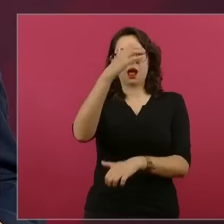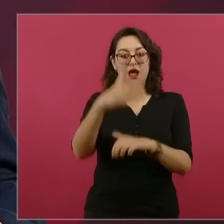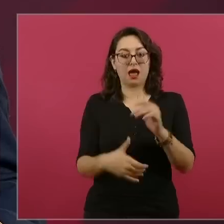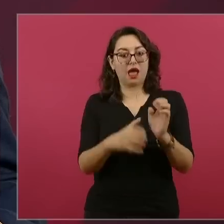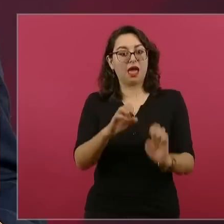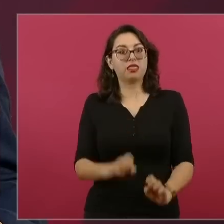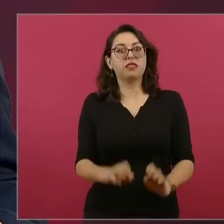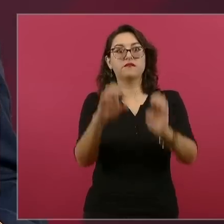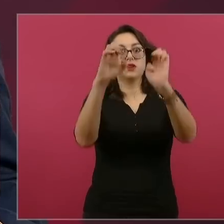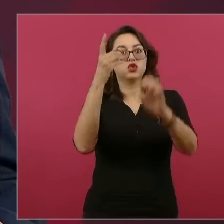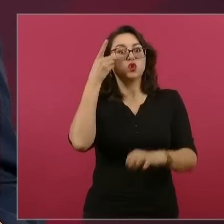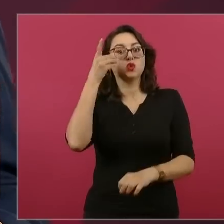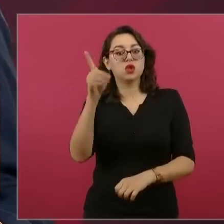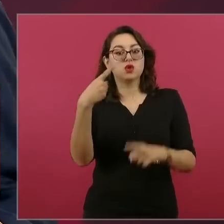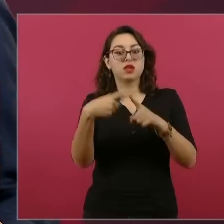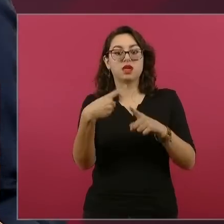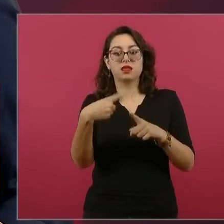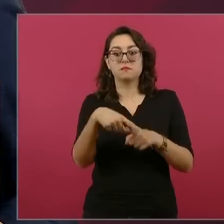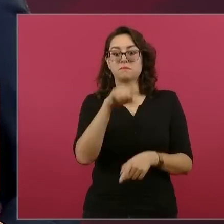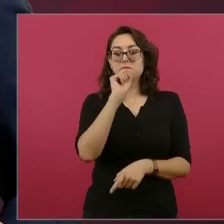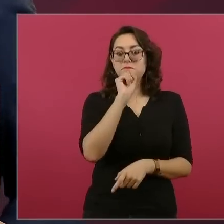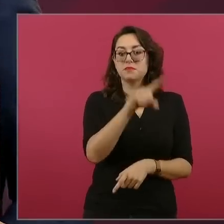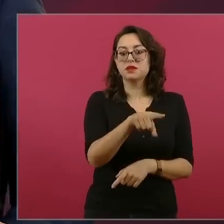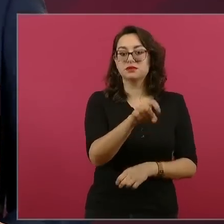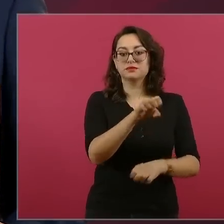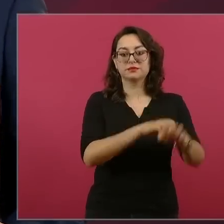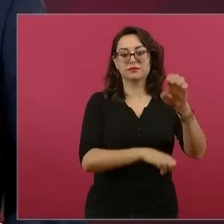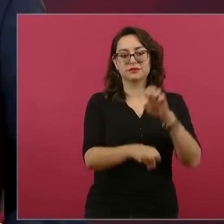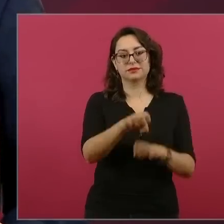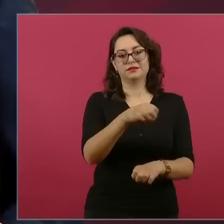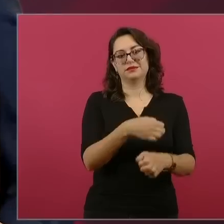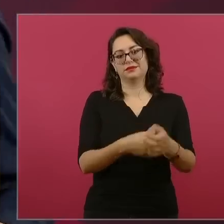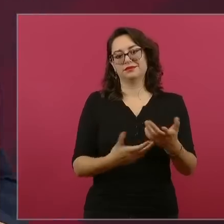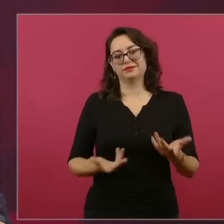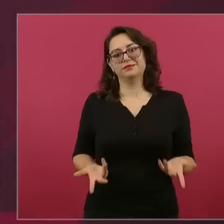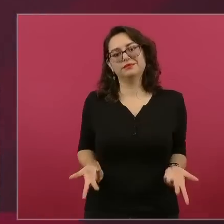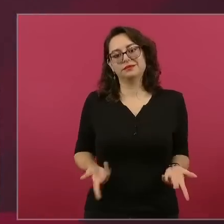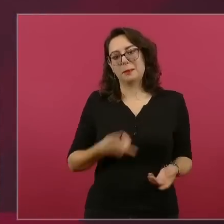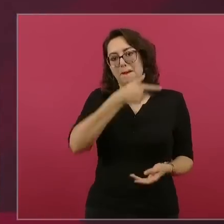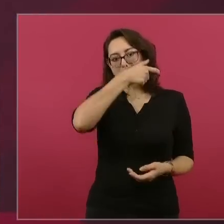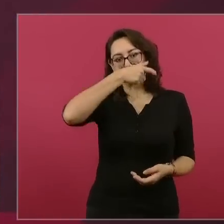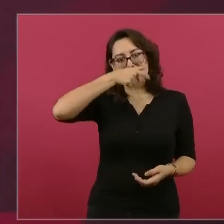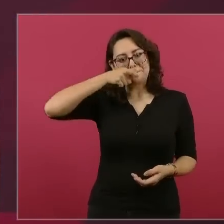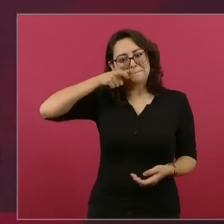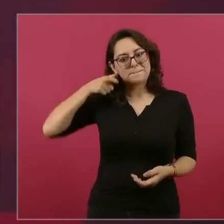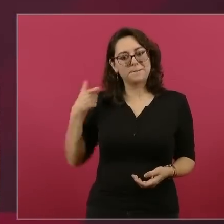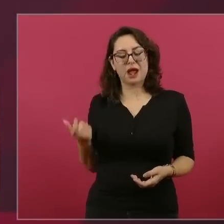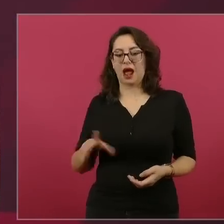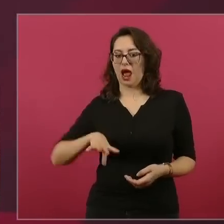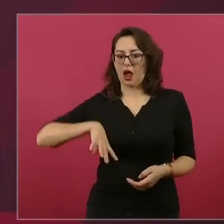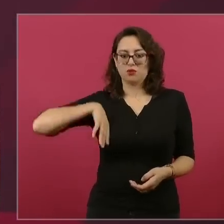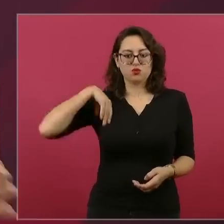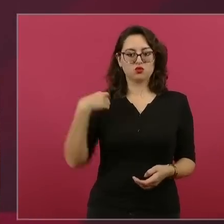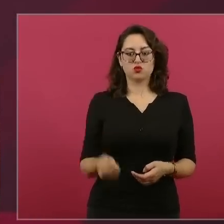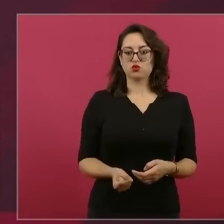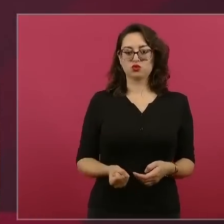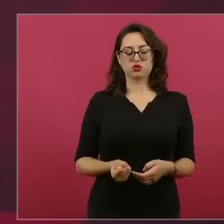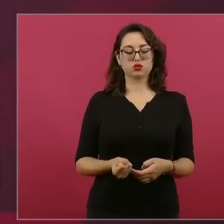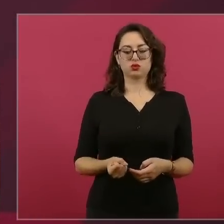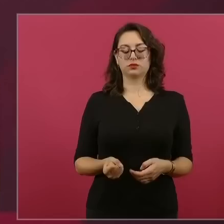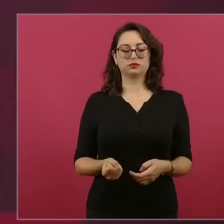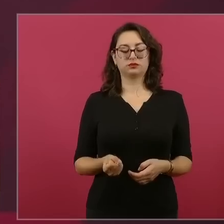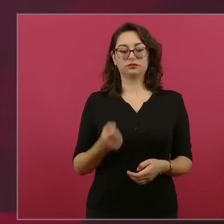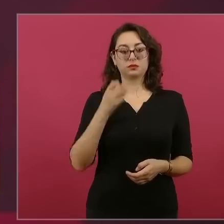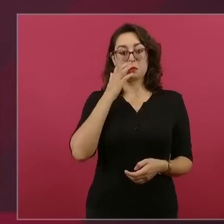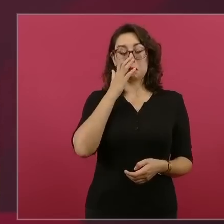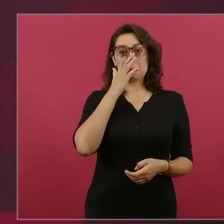contratos. Entonces logramos una disminución, una reducción en